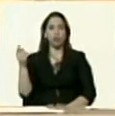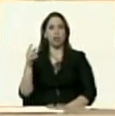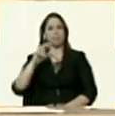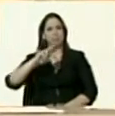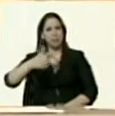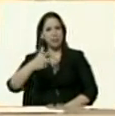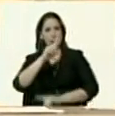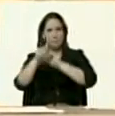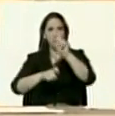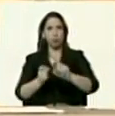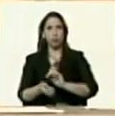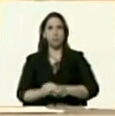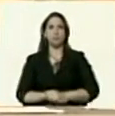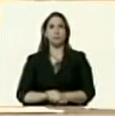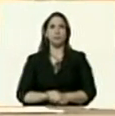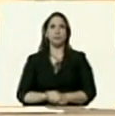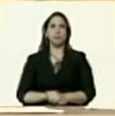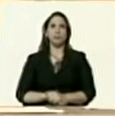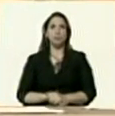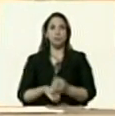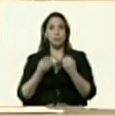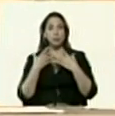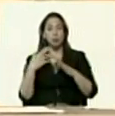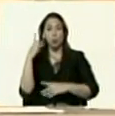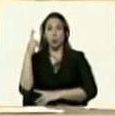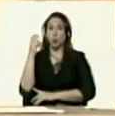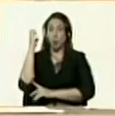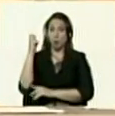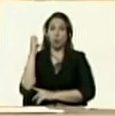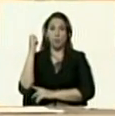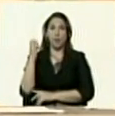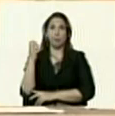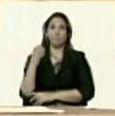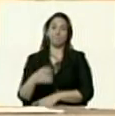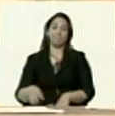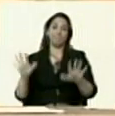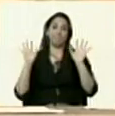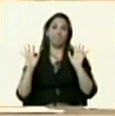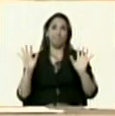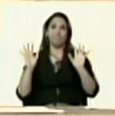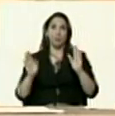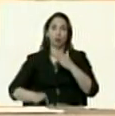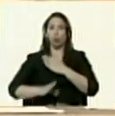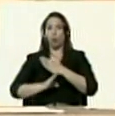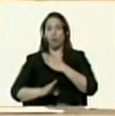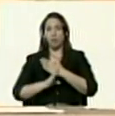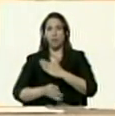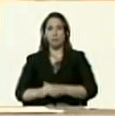pregunta, bueno, la Unión Europea lamentablemente todavía